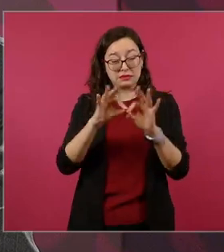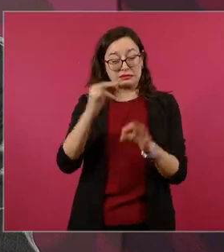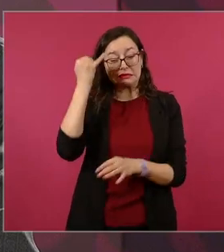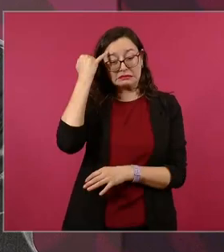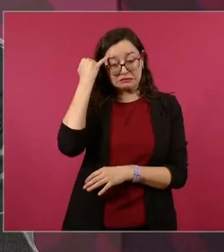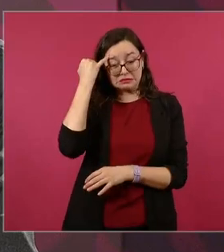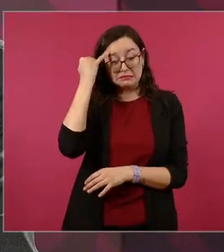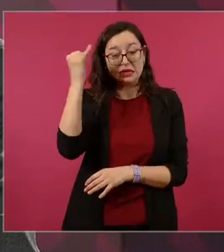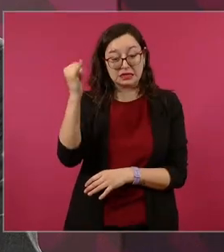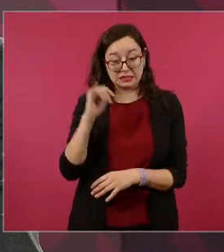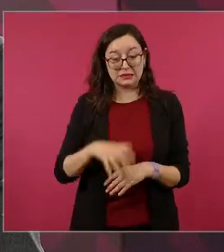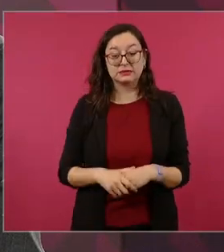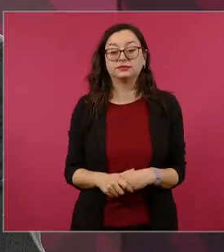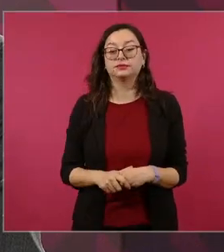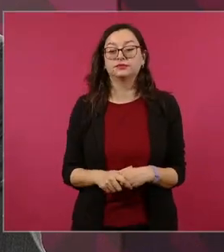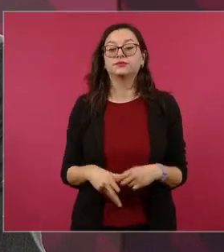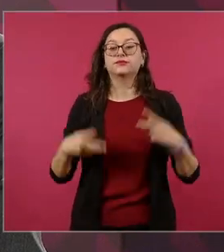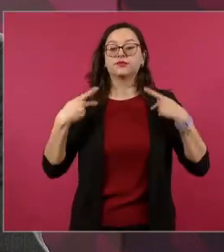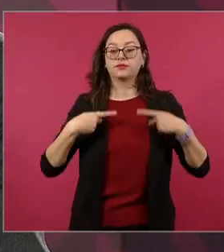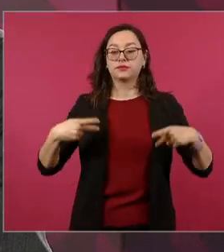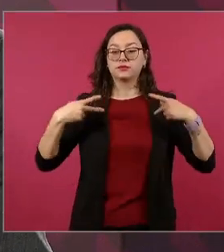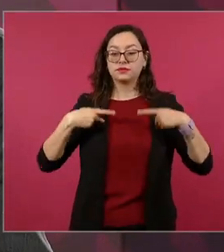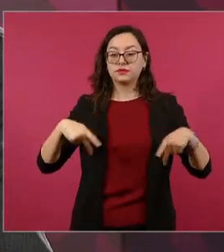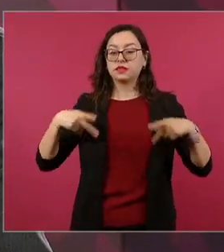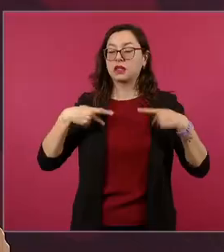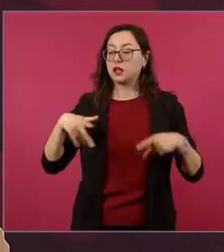el tener un gobierno